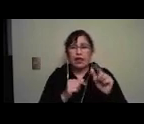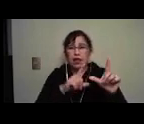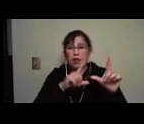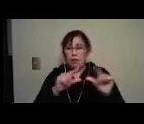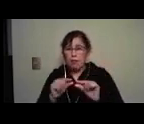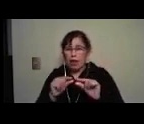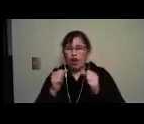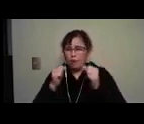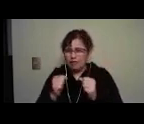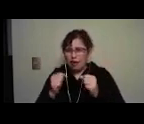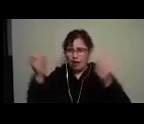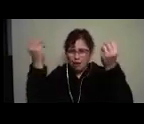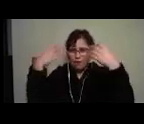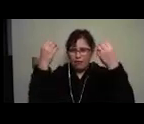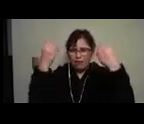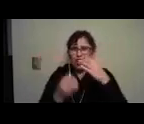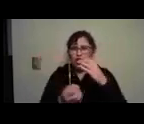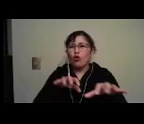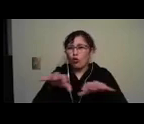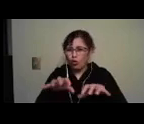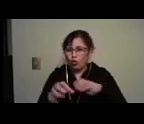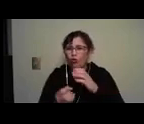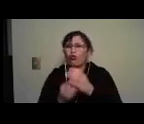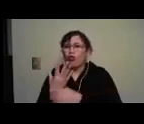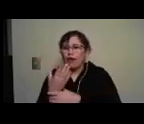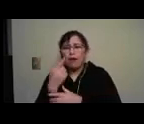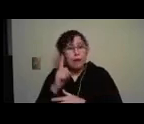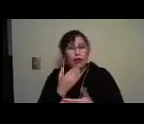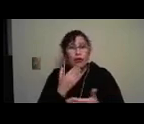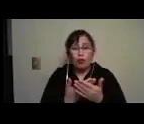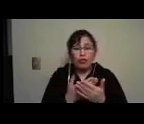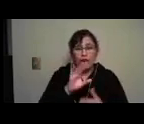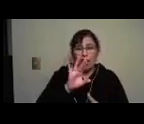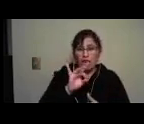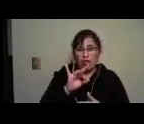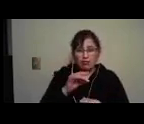cosas, ¿ya? Pero que en la medida en que vamos aumentando en edad se va haciendo